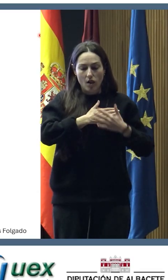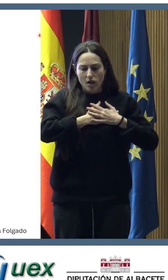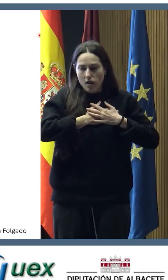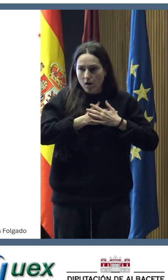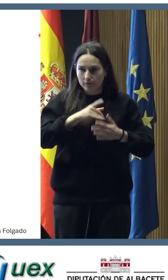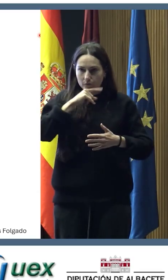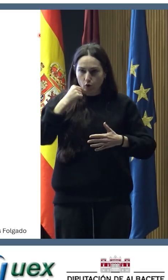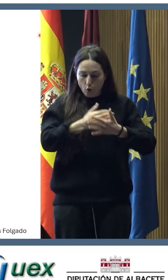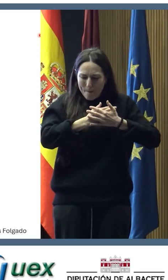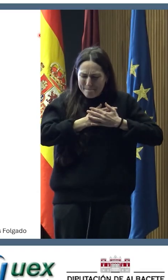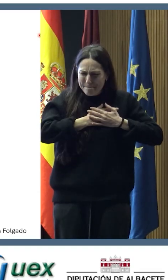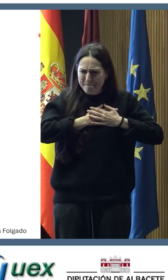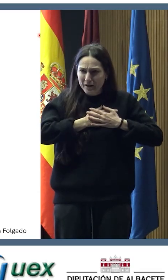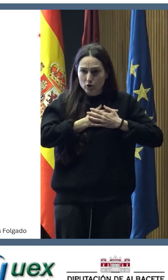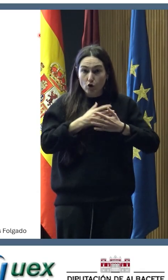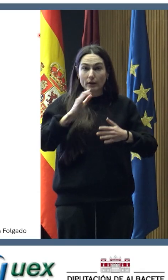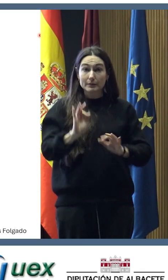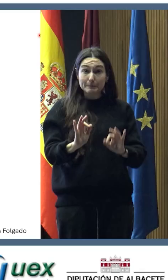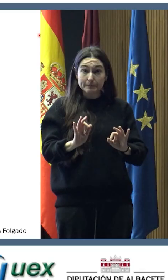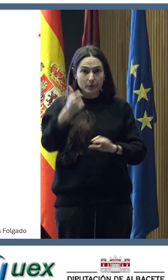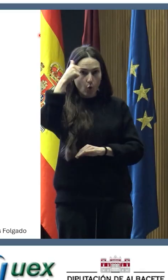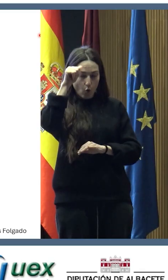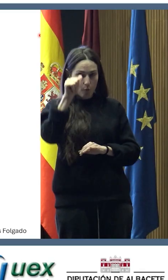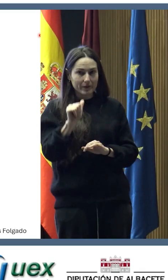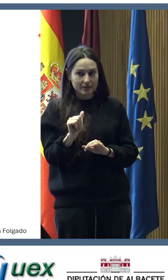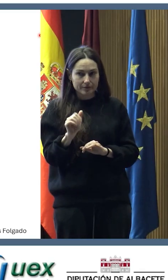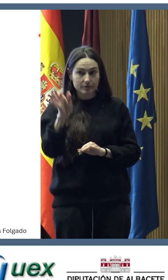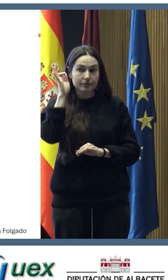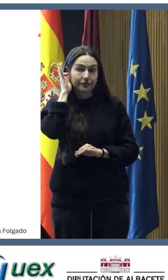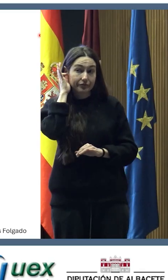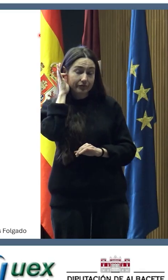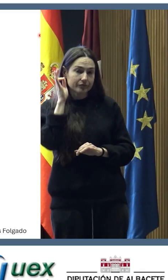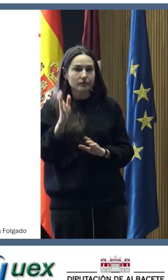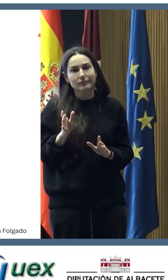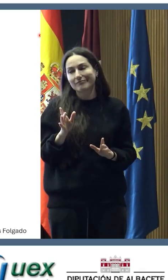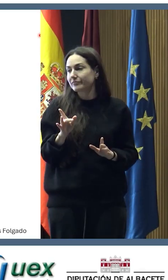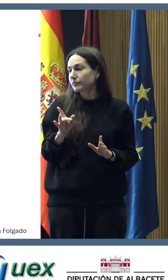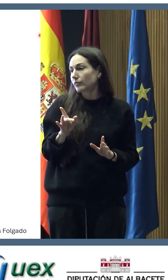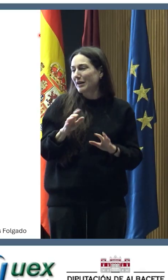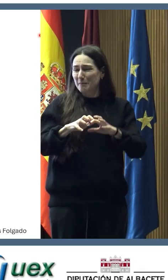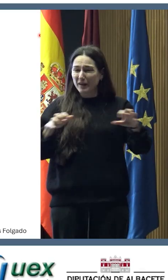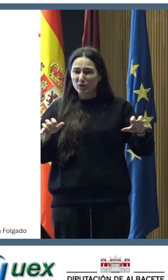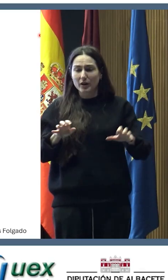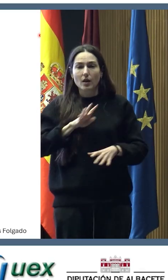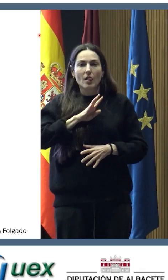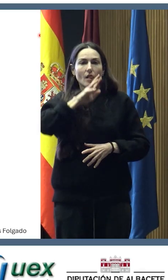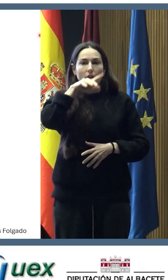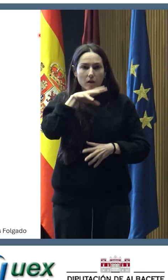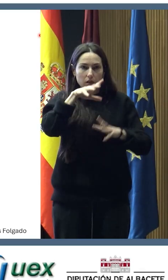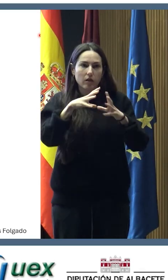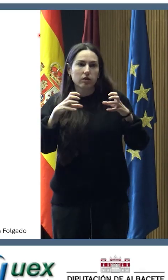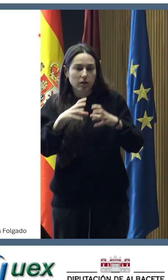el pecho, que es el que padecen los hombres. Las mujeres pues padecen más náuseas, fatiga, dolor de